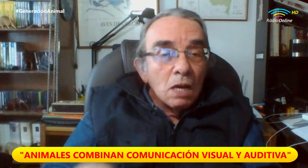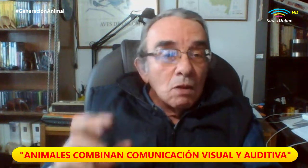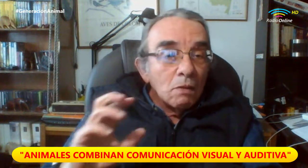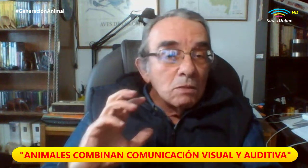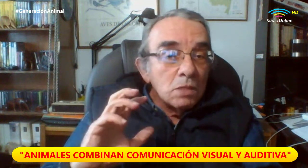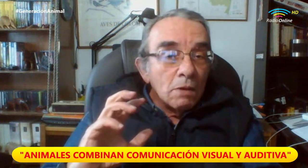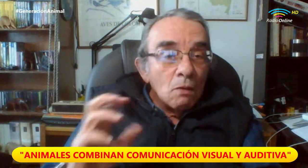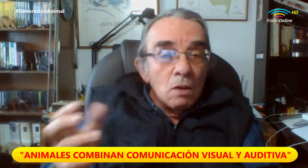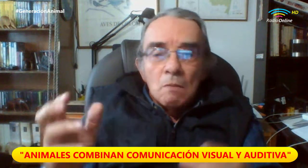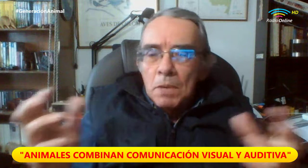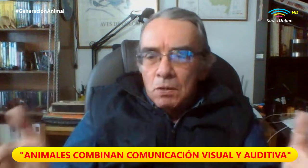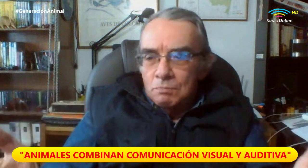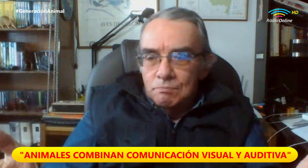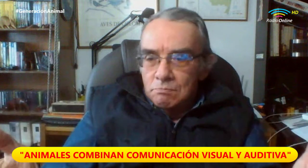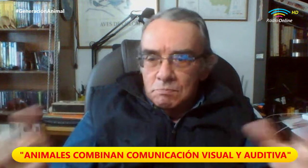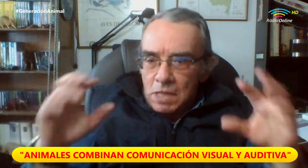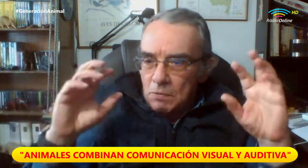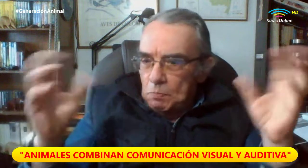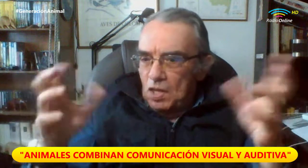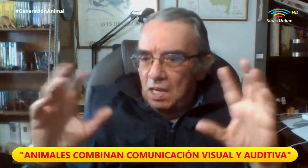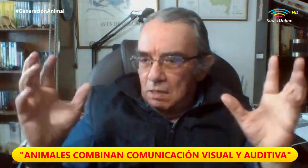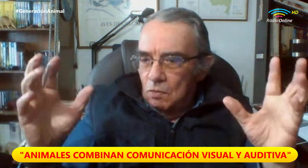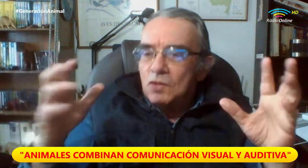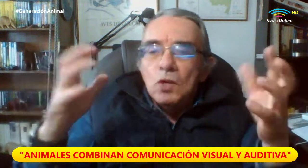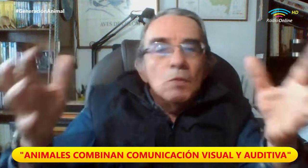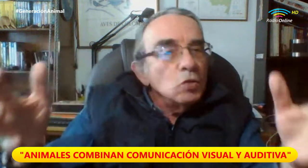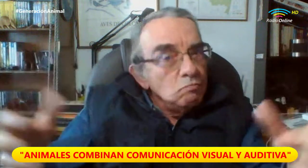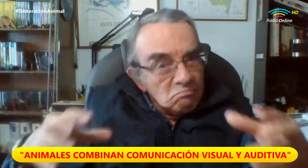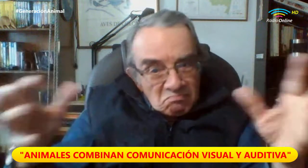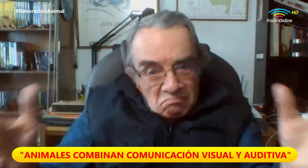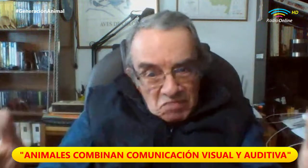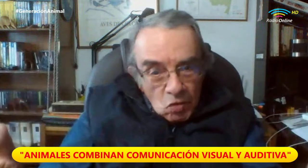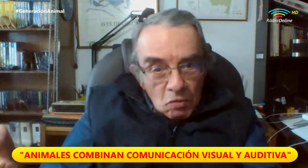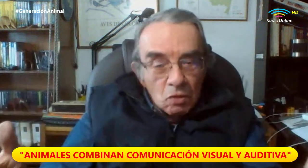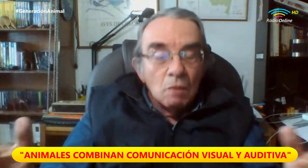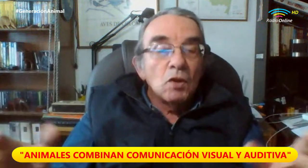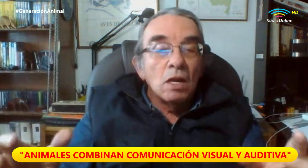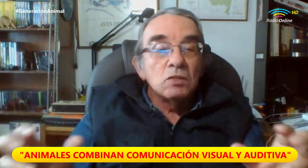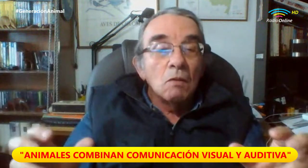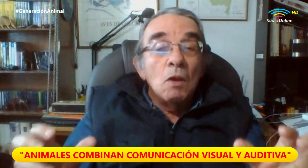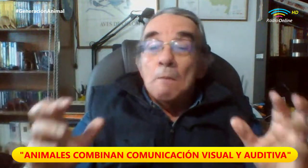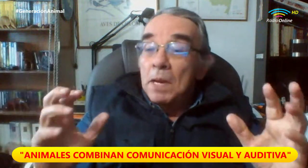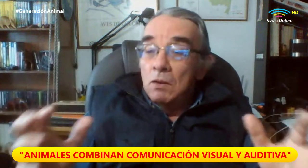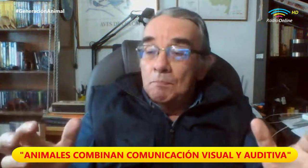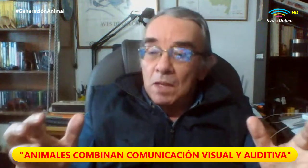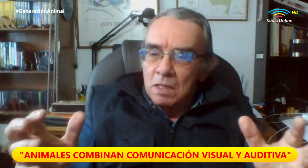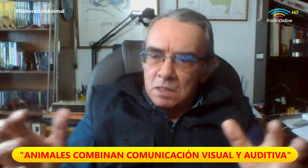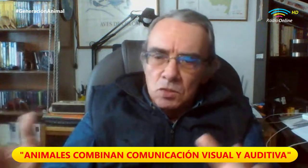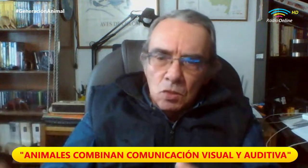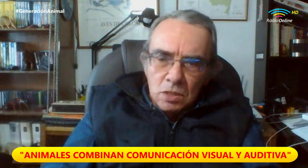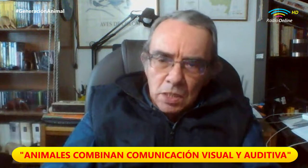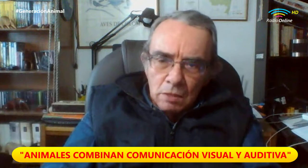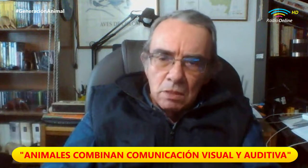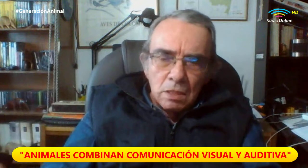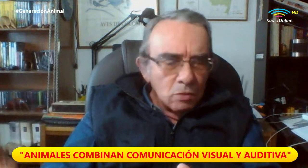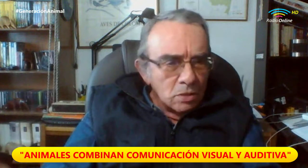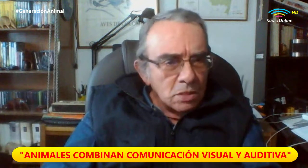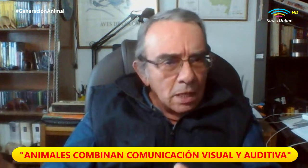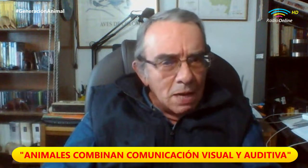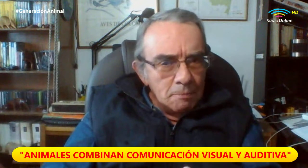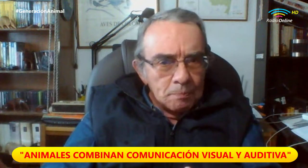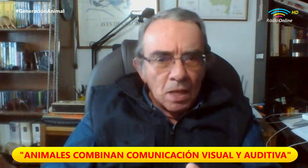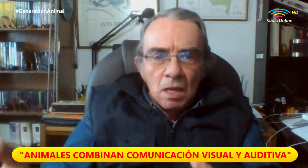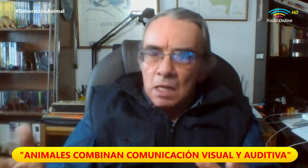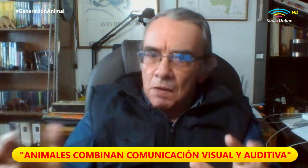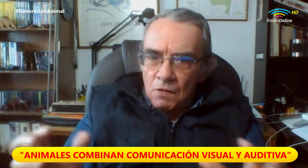o sube la cola cuando está bravo, pero digamos porque lo intuimos y lo hemos relacionado. Pero en este estudio que hicieron en la